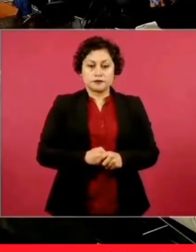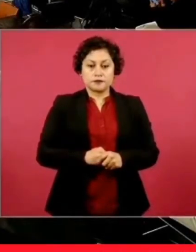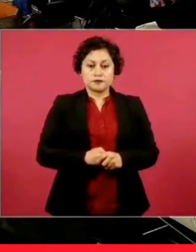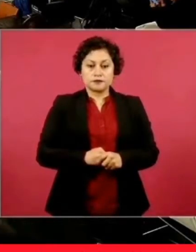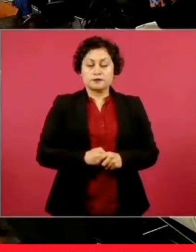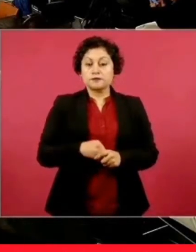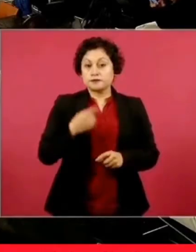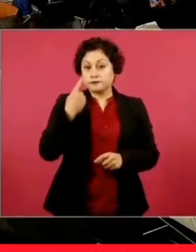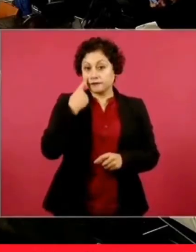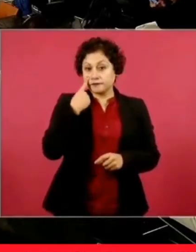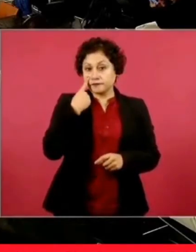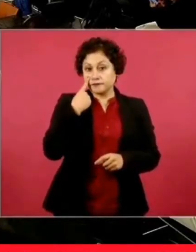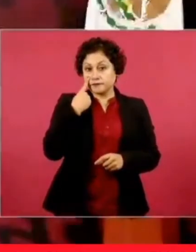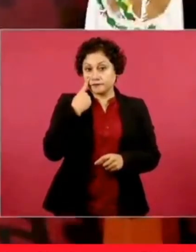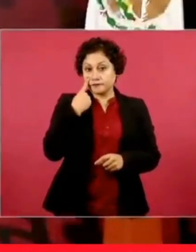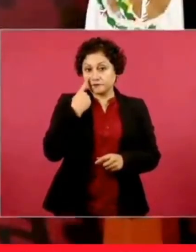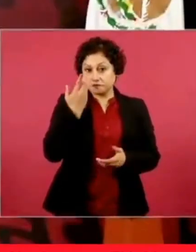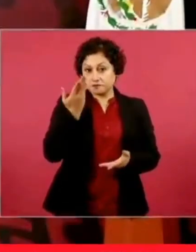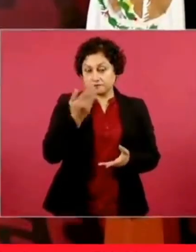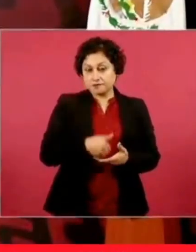Miren cómo está.